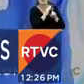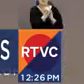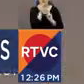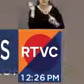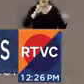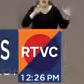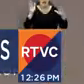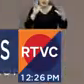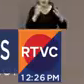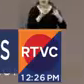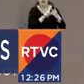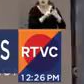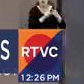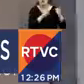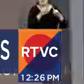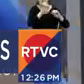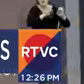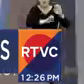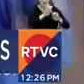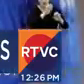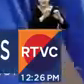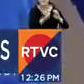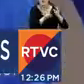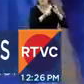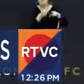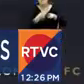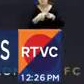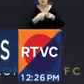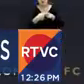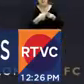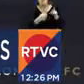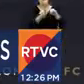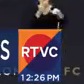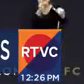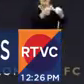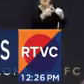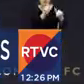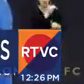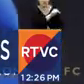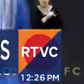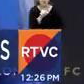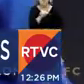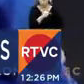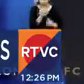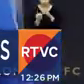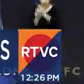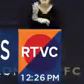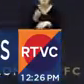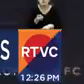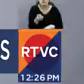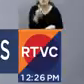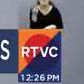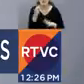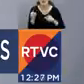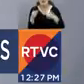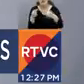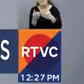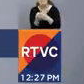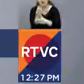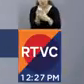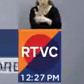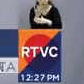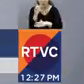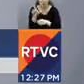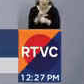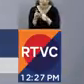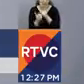arquero, José Cuenú defensa, Larry Vázquez y Eduardo Sosa volantes y Diego Erazo delantero. Millonarios jugará ante Pasto este viernes en la apertura de la liga y